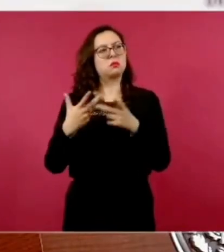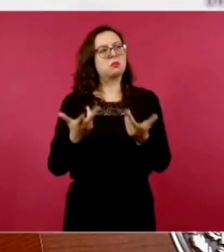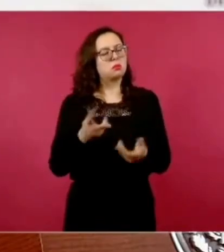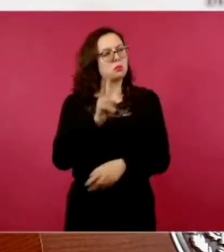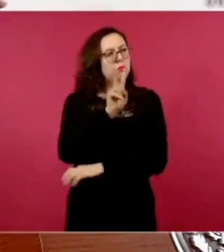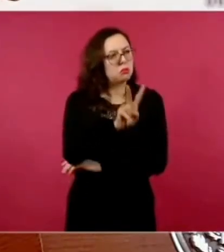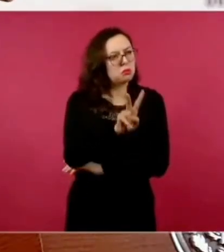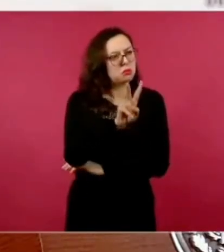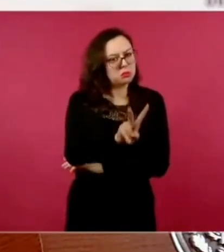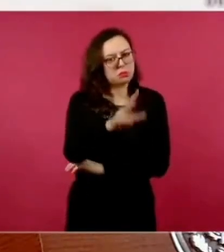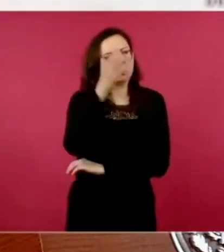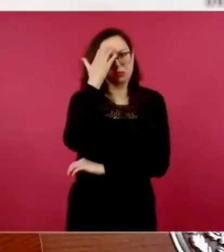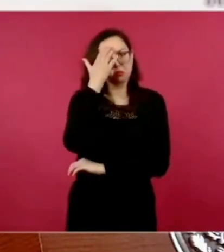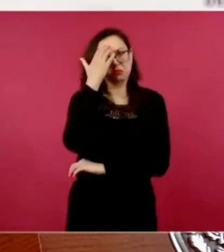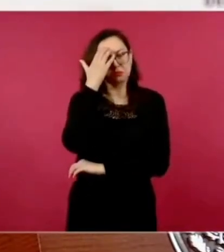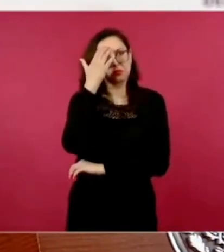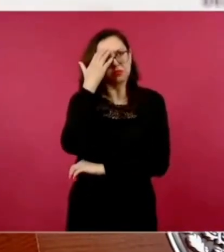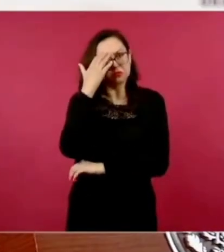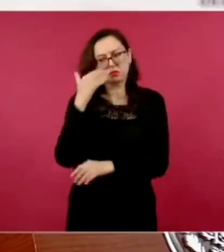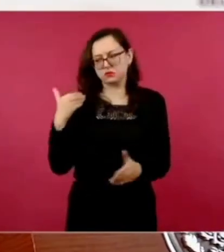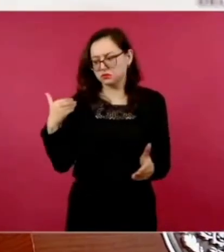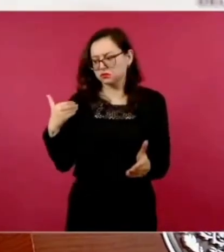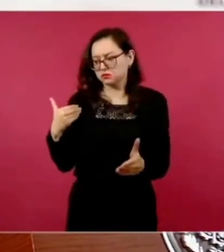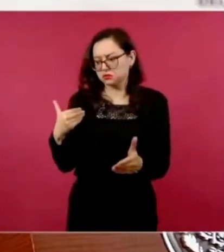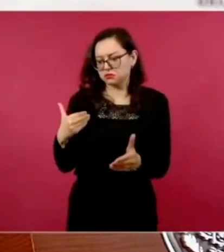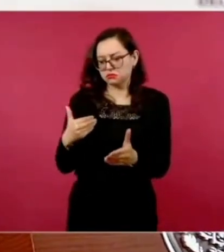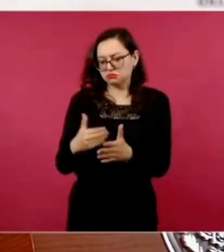y se da un tiempo